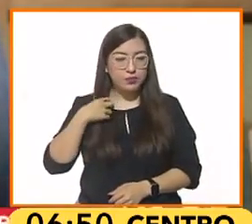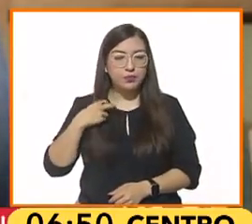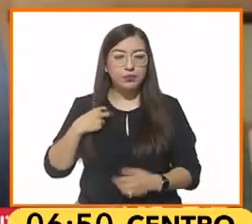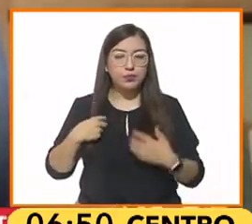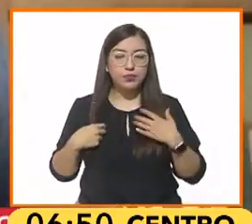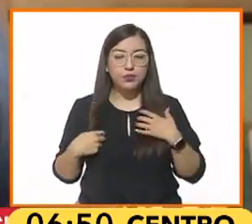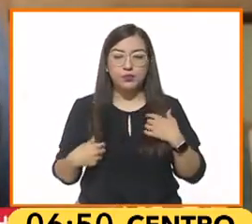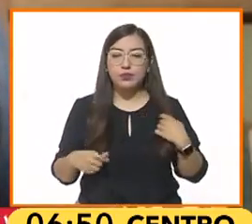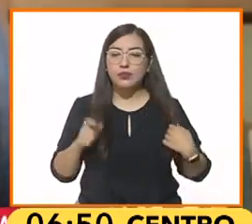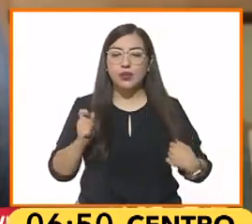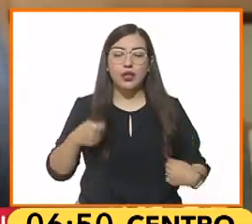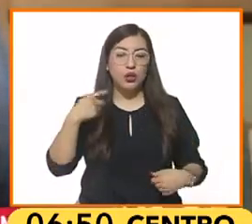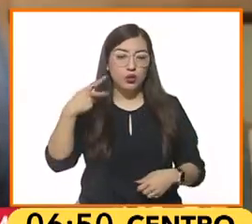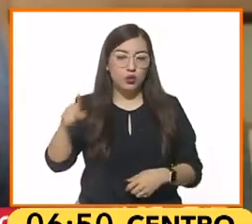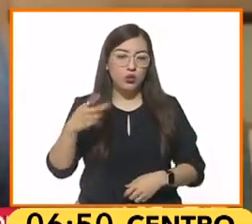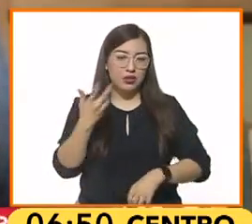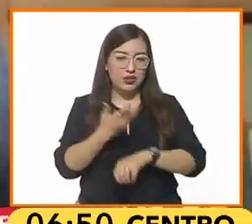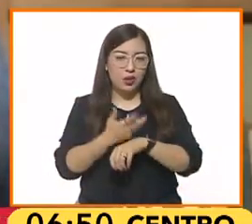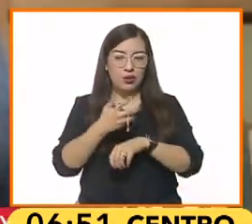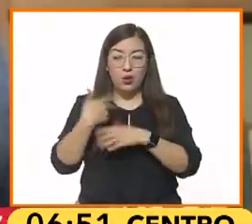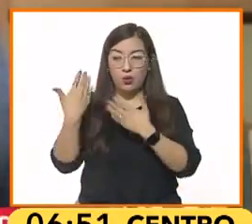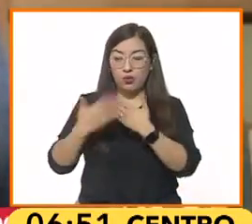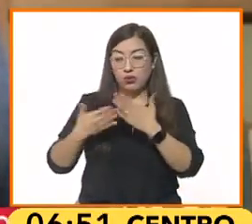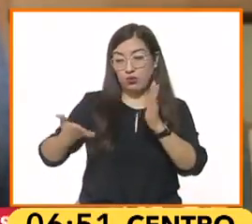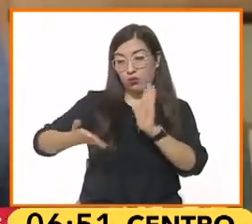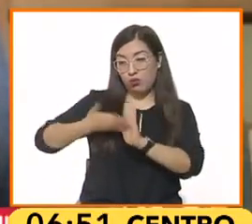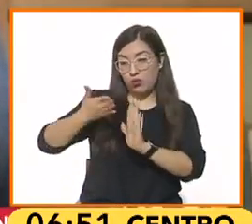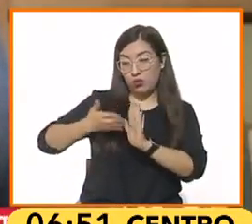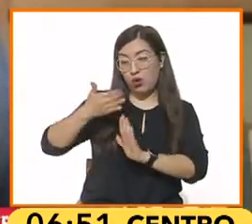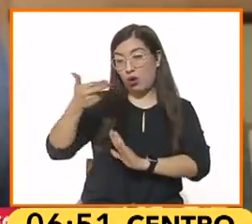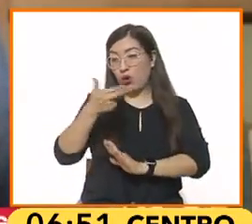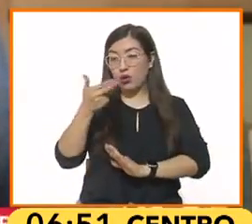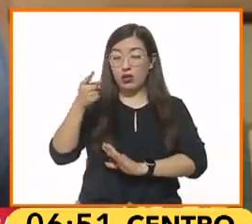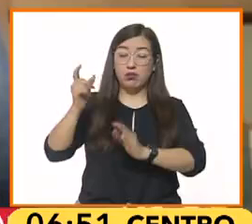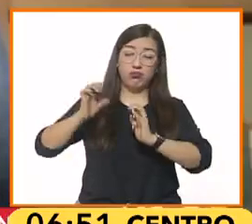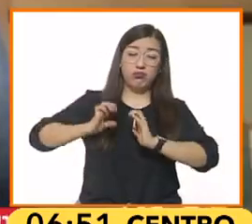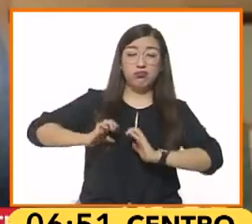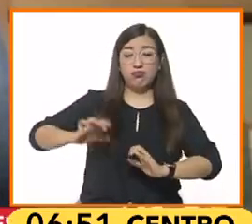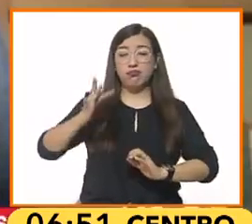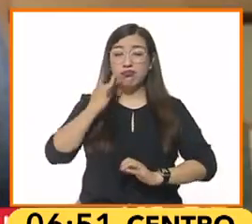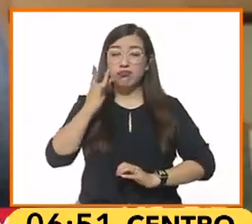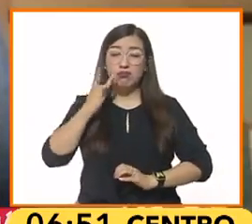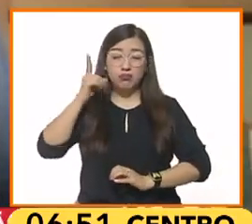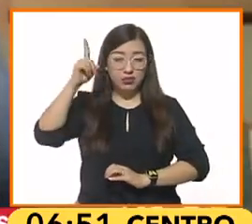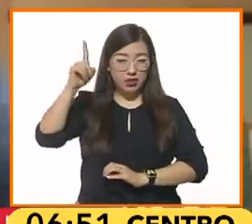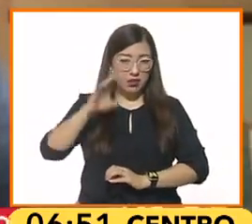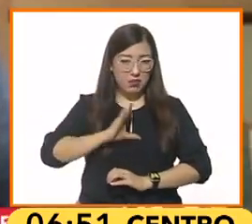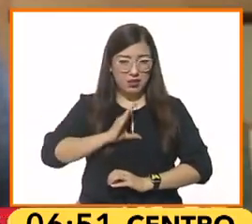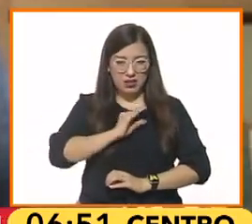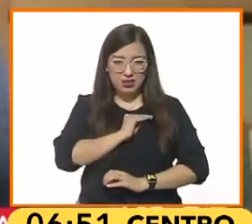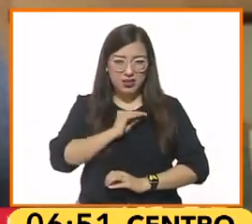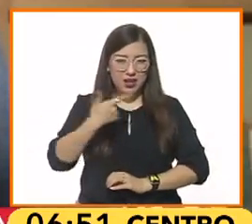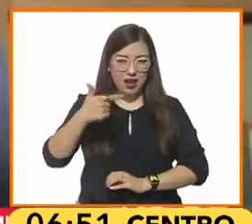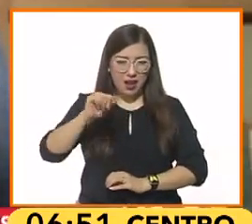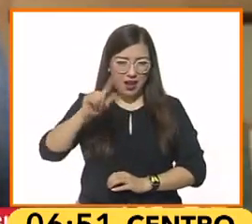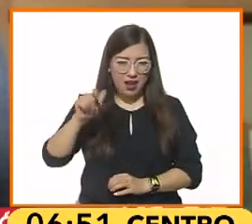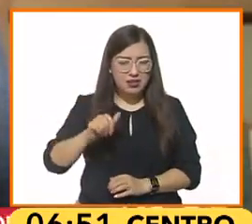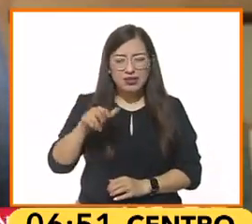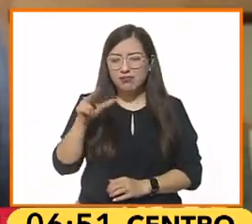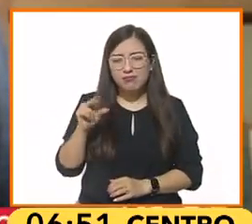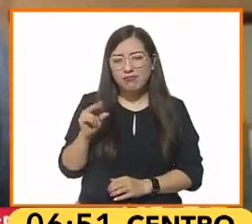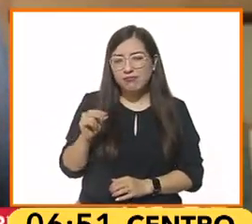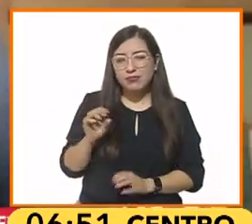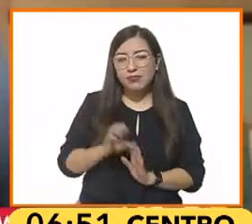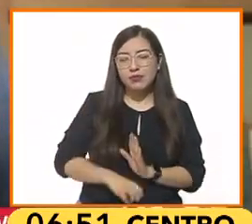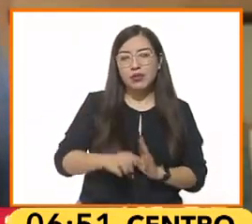vaya a construir un resort o hay gente que lo quiere hacer, gente como el propio Steve Witkoff que tiene intereses inmobiliarios,